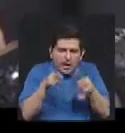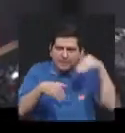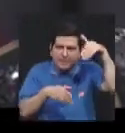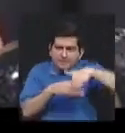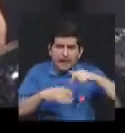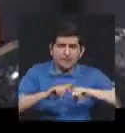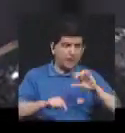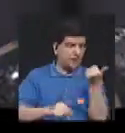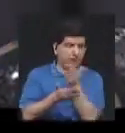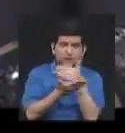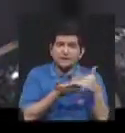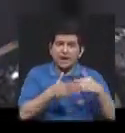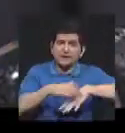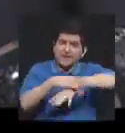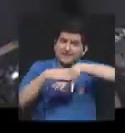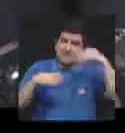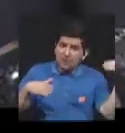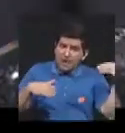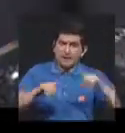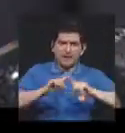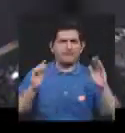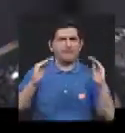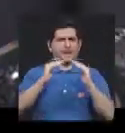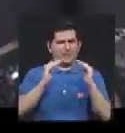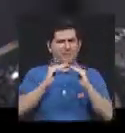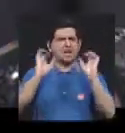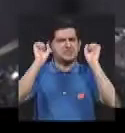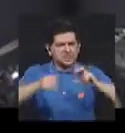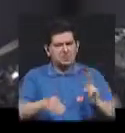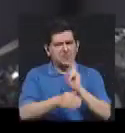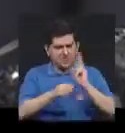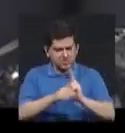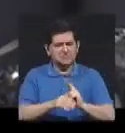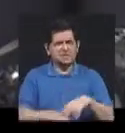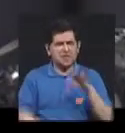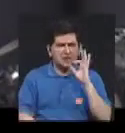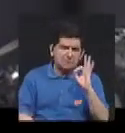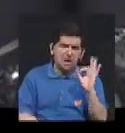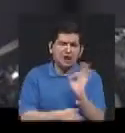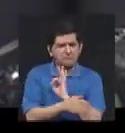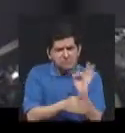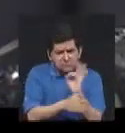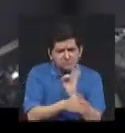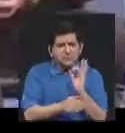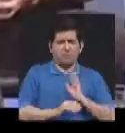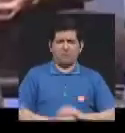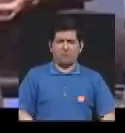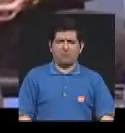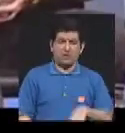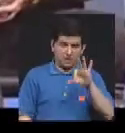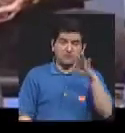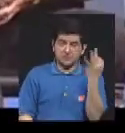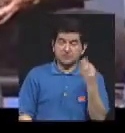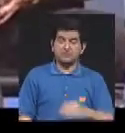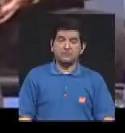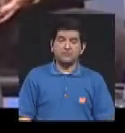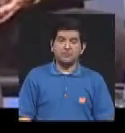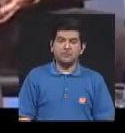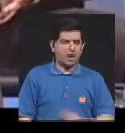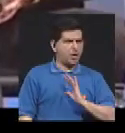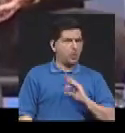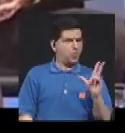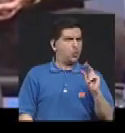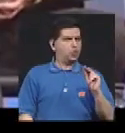adentro, pero lo demás se hace afuera. Pero una casa habitable, vivible, funcional. Claro. Y así fue, nada